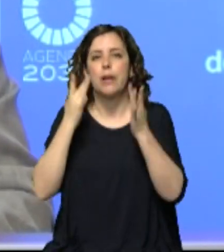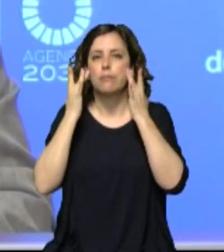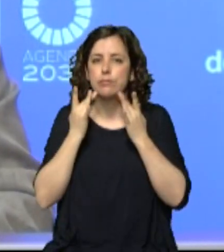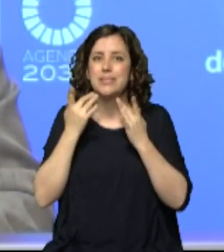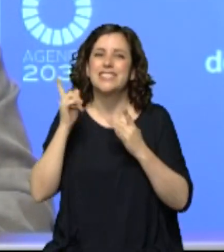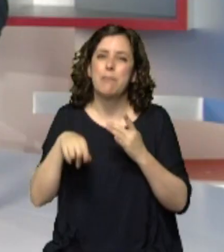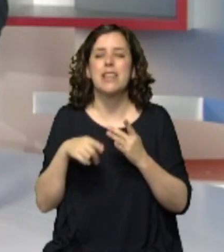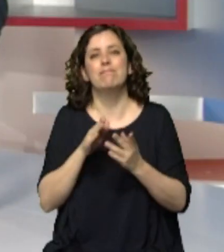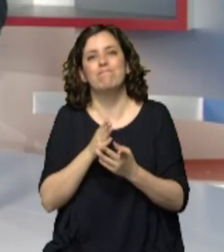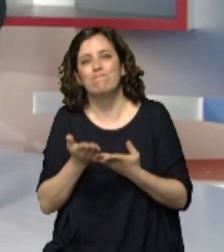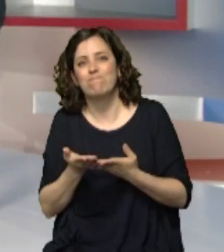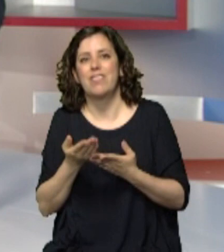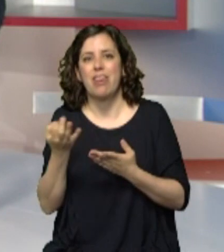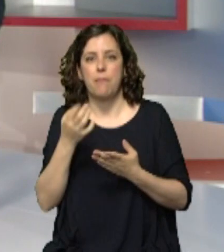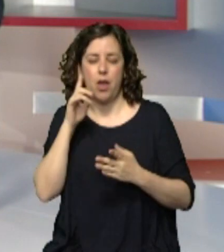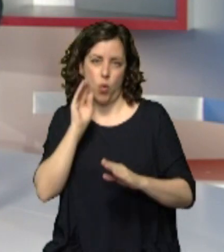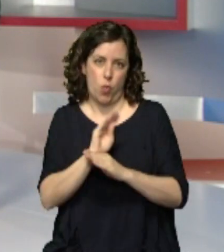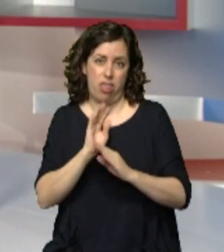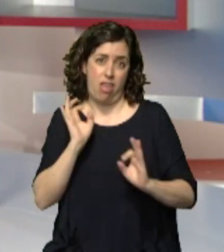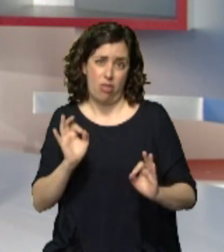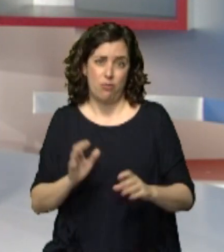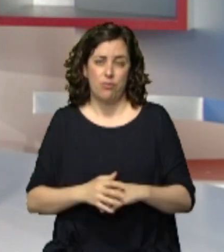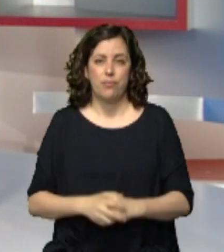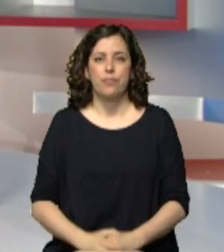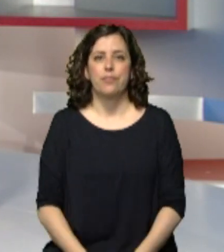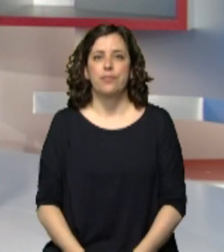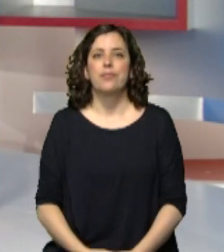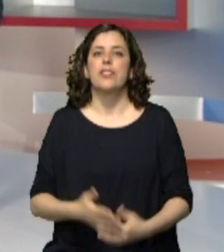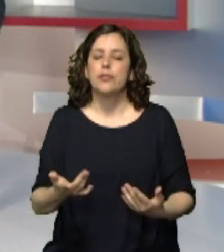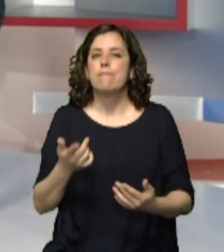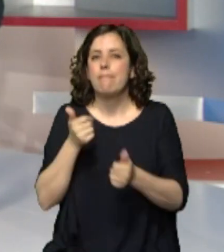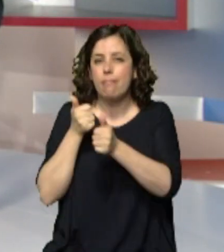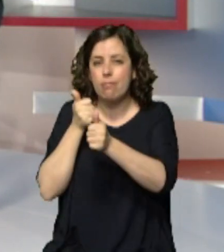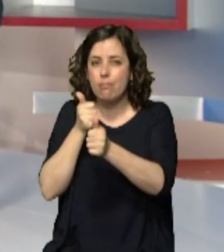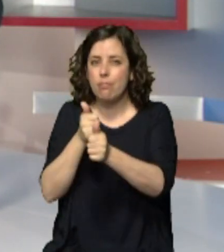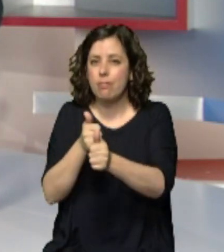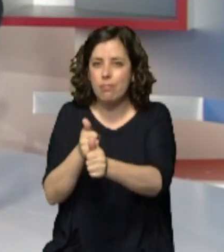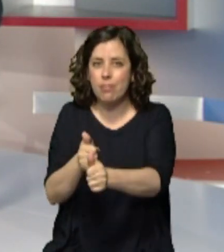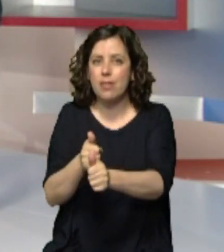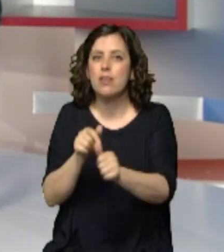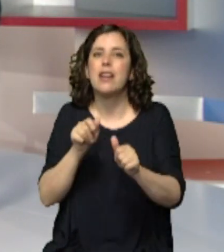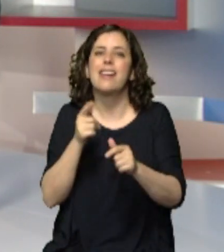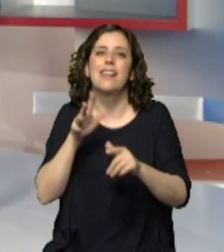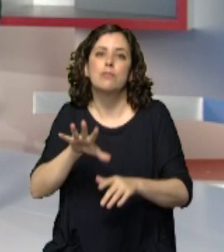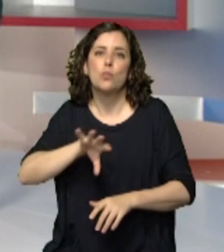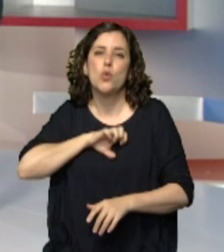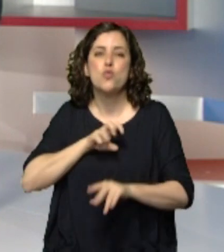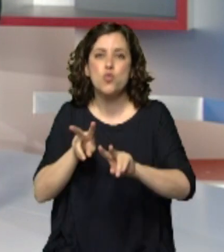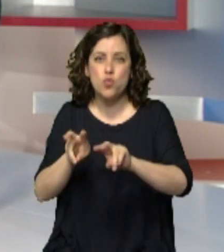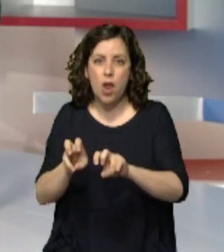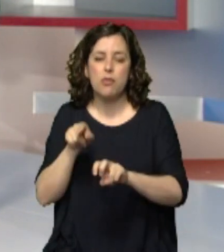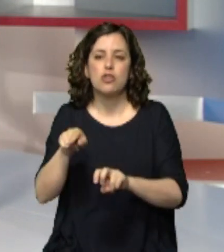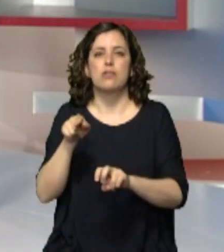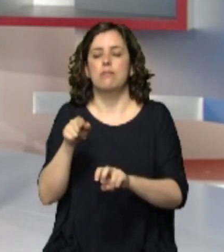ser prudentes. Bueno, pues precisamente seguir la pista al milímetro de los nuevos casos y al hacer un análisis concreto para